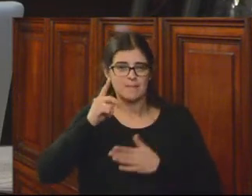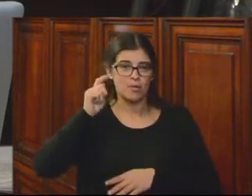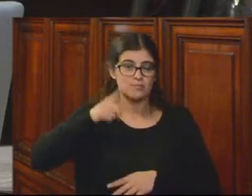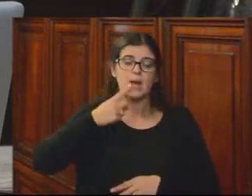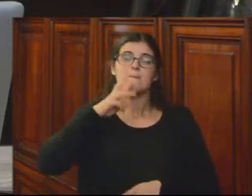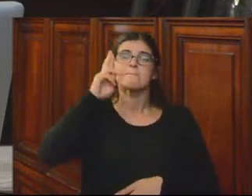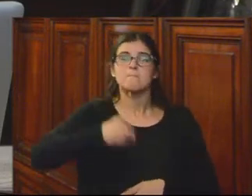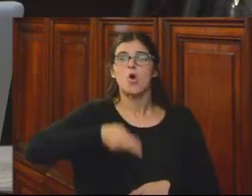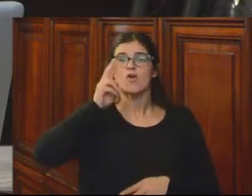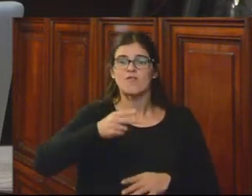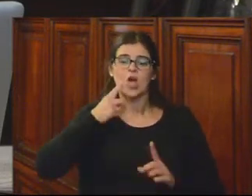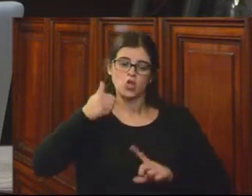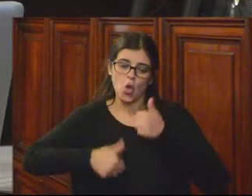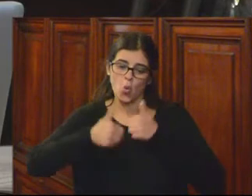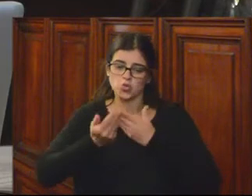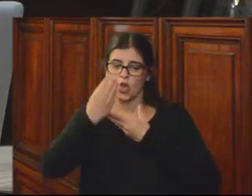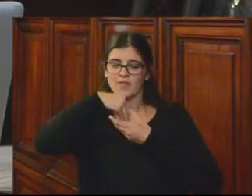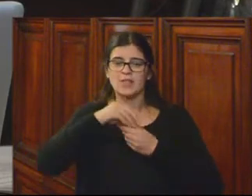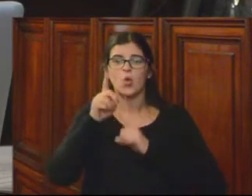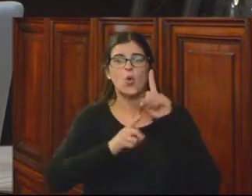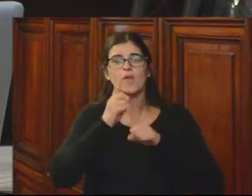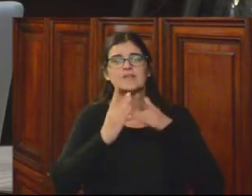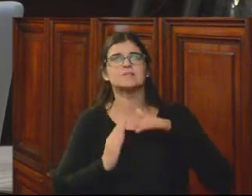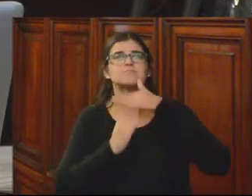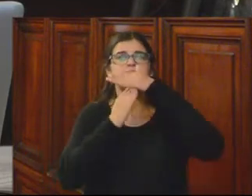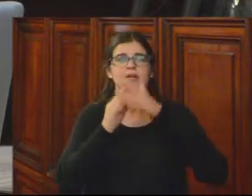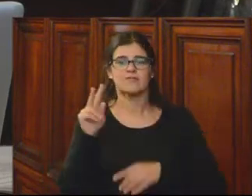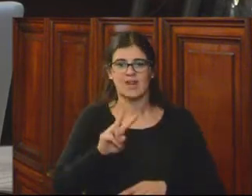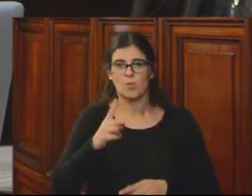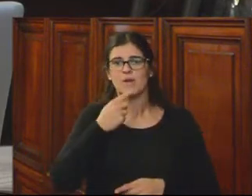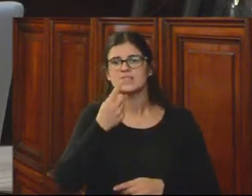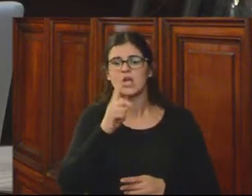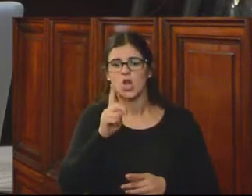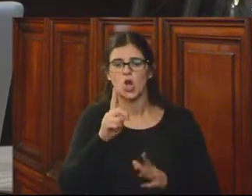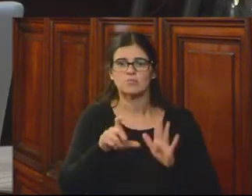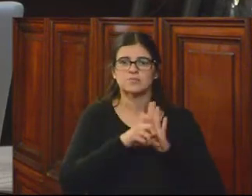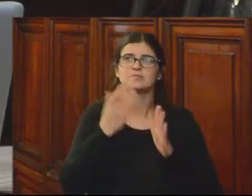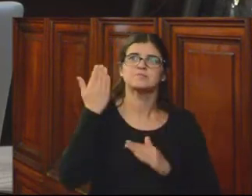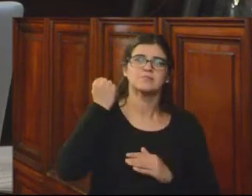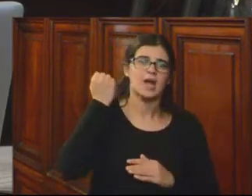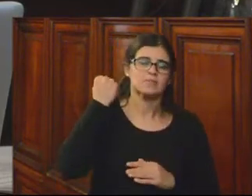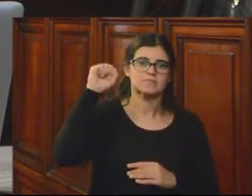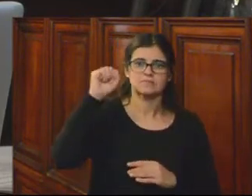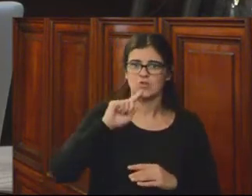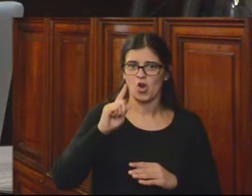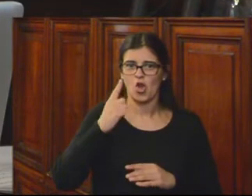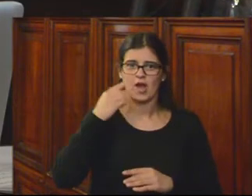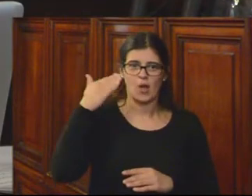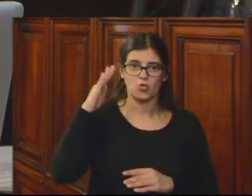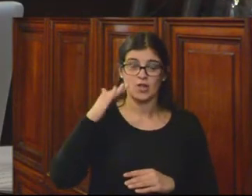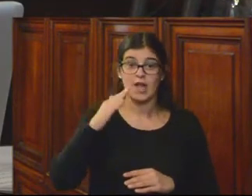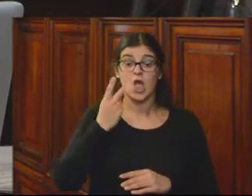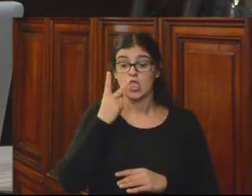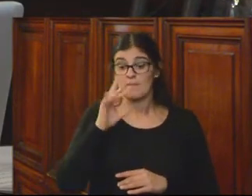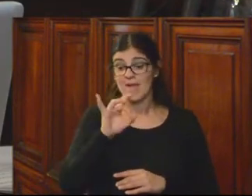prohibió la realización de concursos en la Universidad Central de Venezuela, calificando de ilegítimas a sus autoridades. Desde el